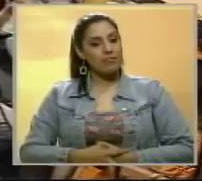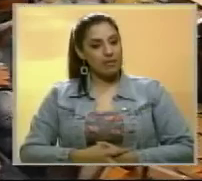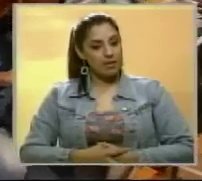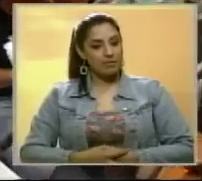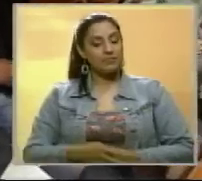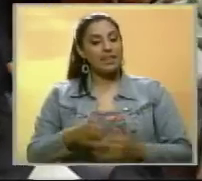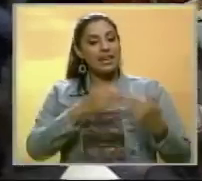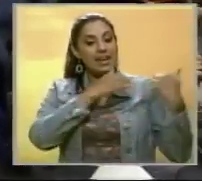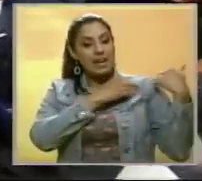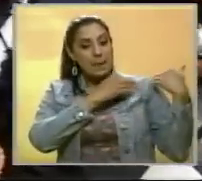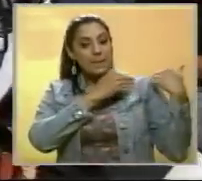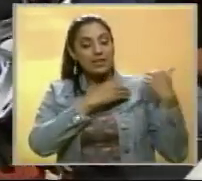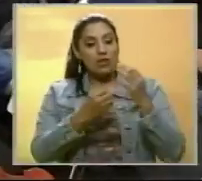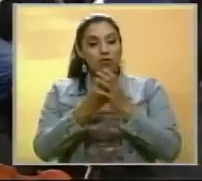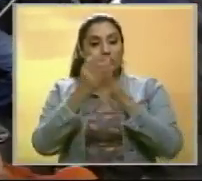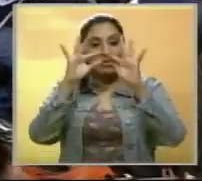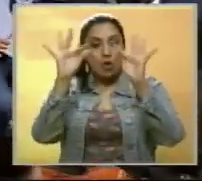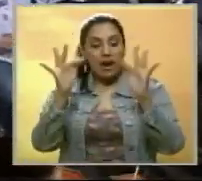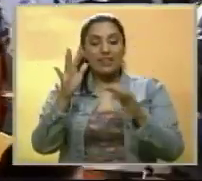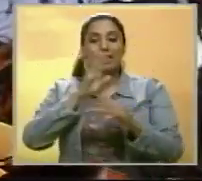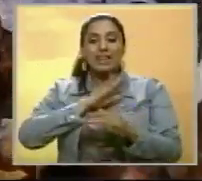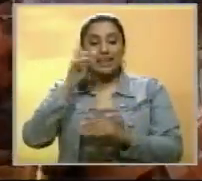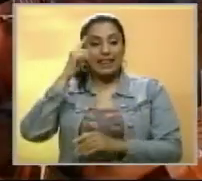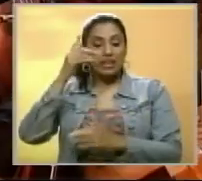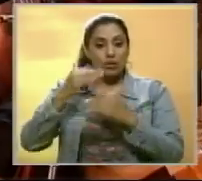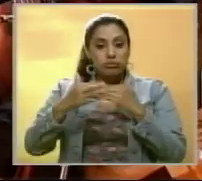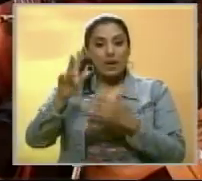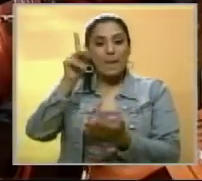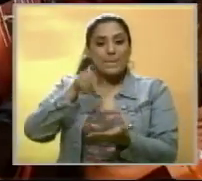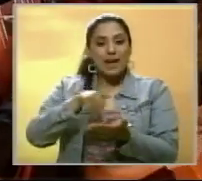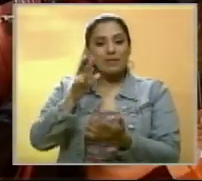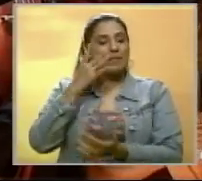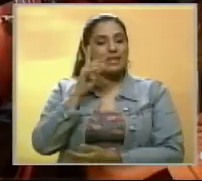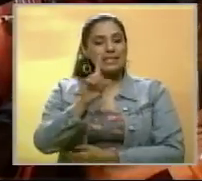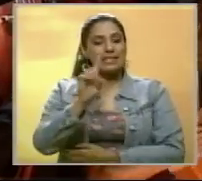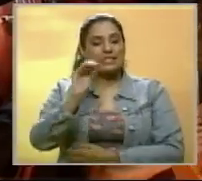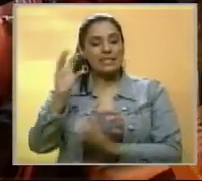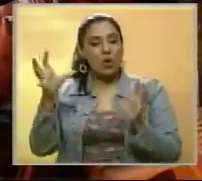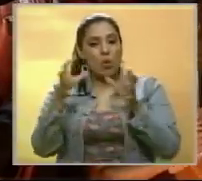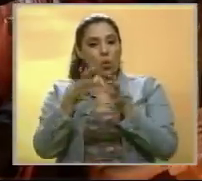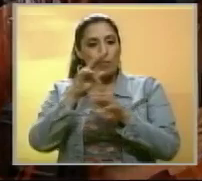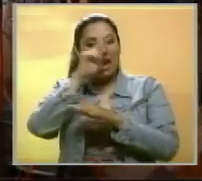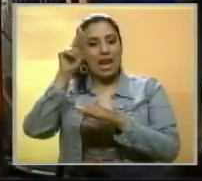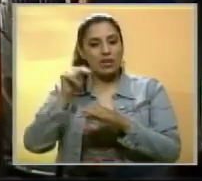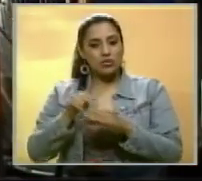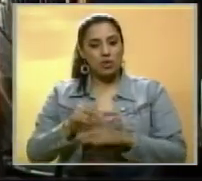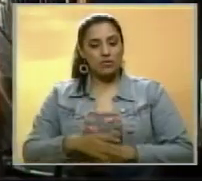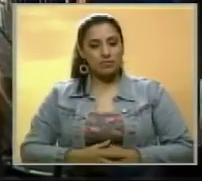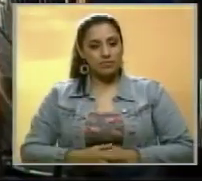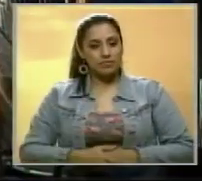La representante de Fundarte apuntó que durante estos días estarán participando más de 100 agrupaciones nacionales.